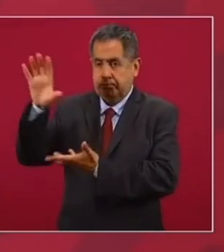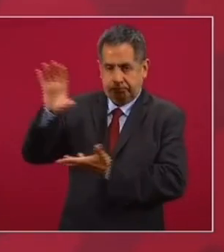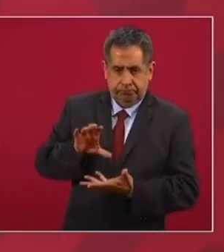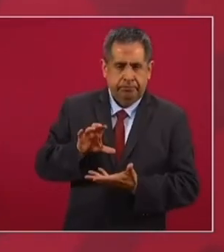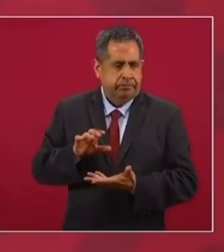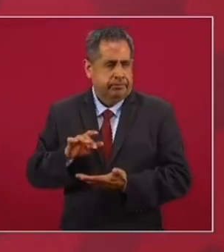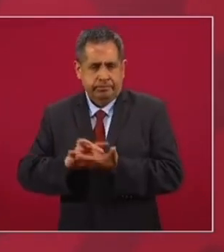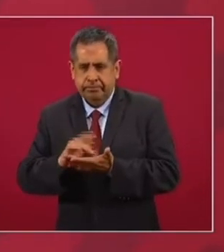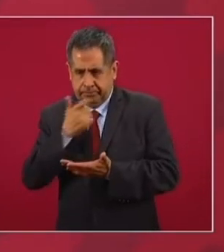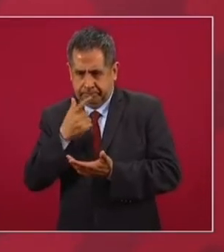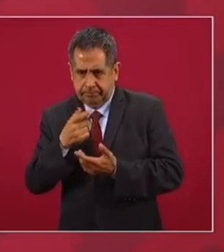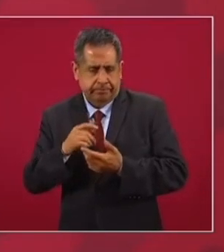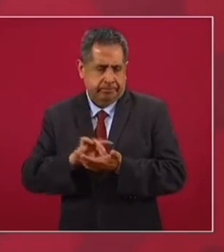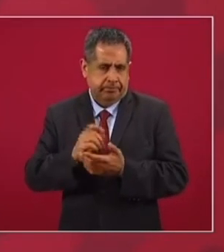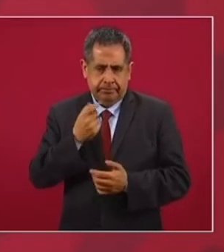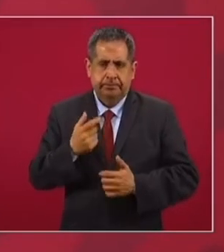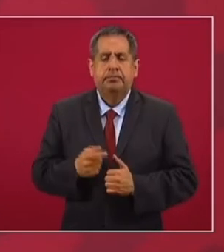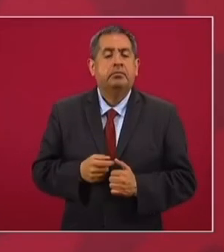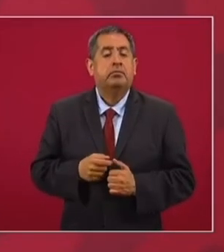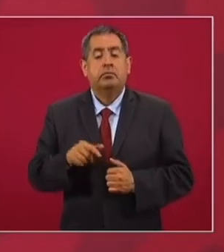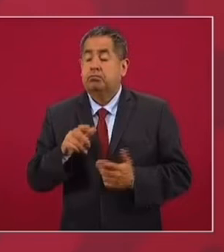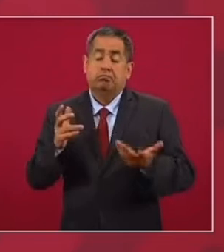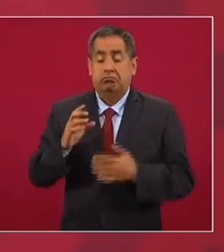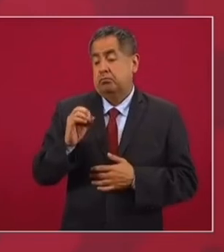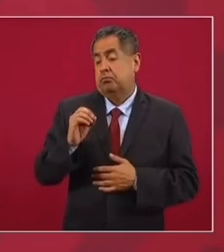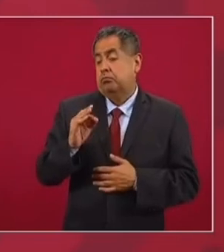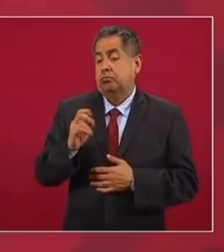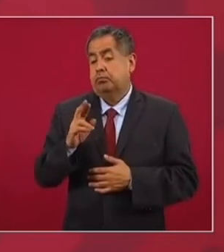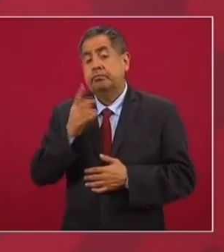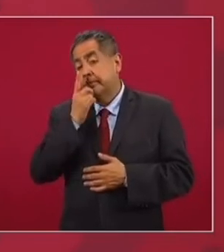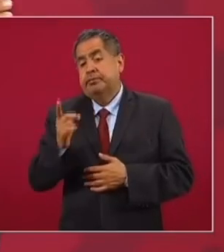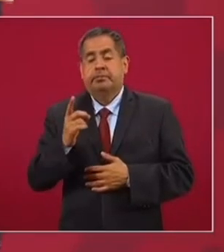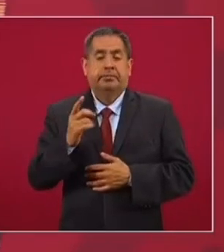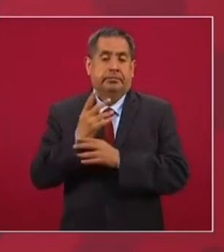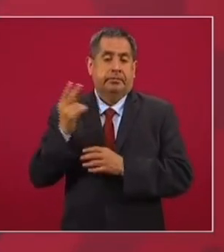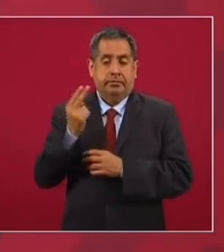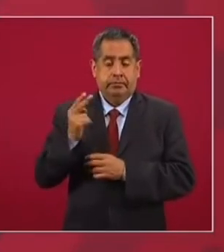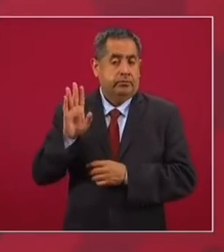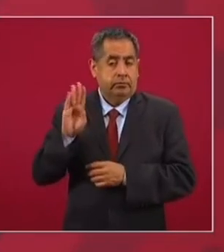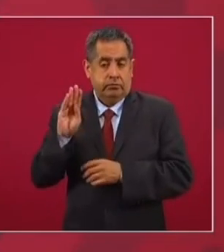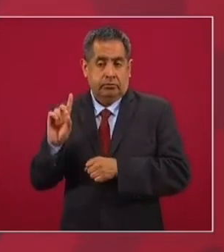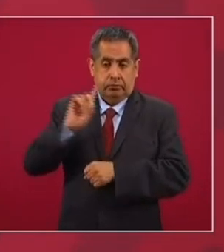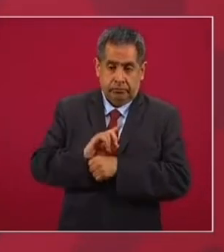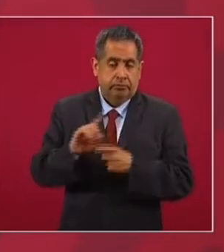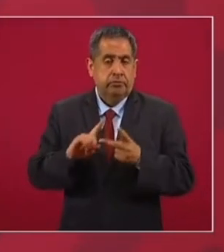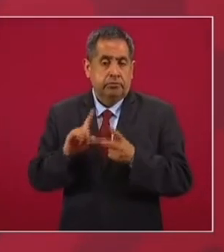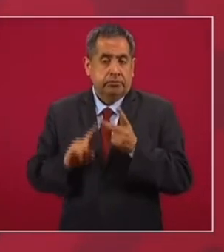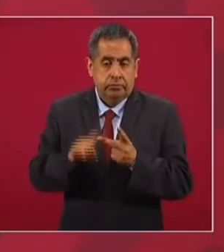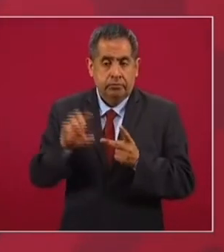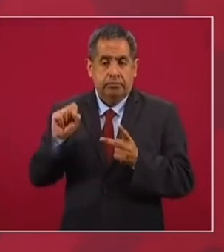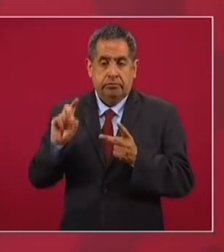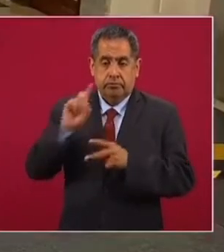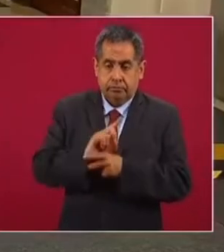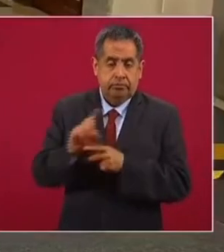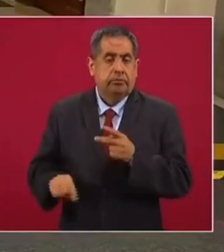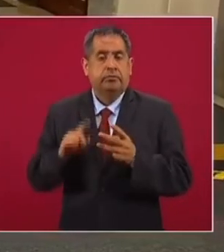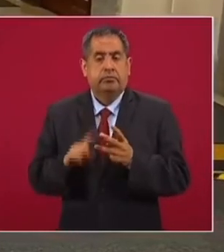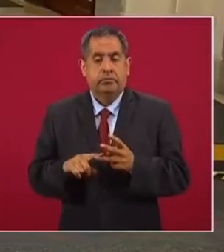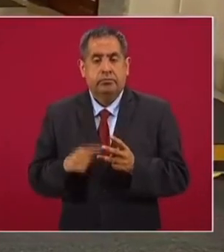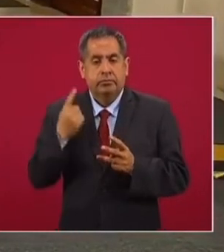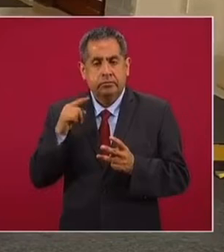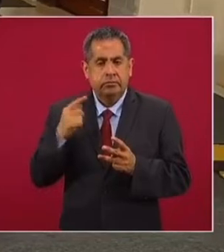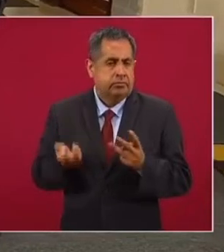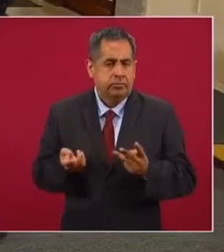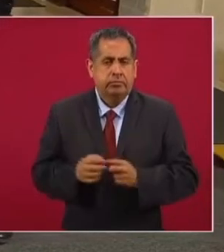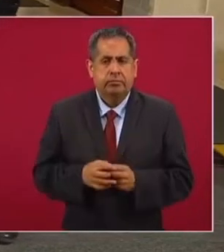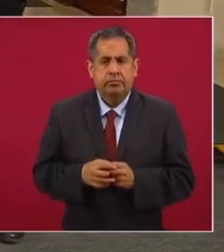importar medicamentos, se necesitaban primero 90 días, luego 60. ¿Para